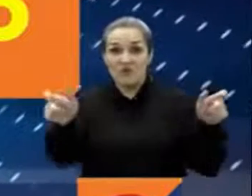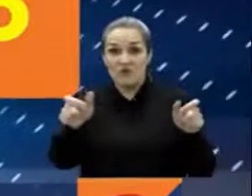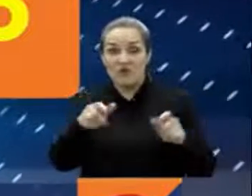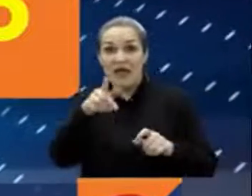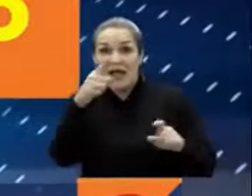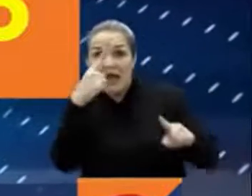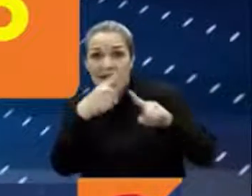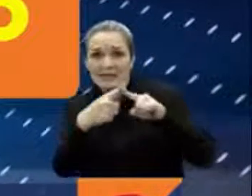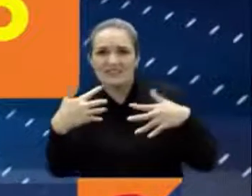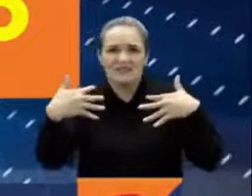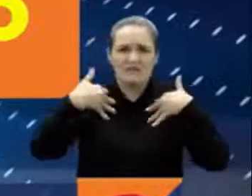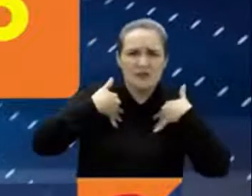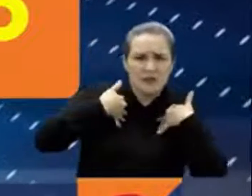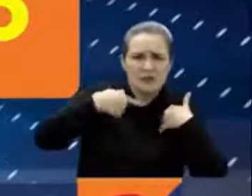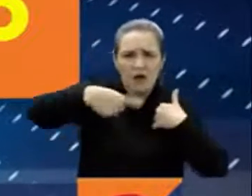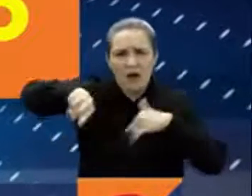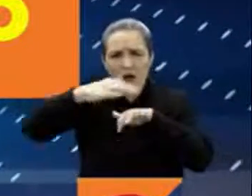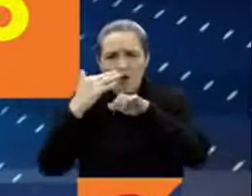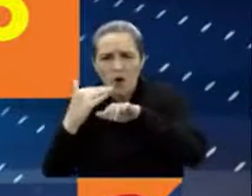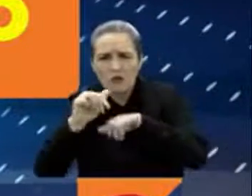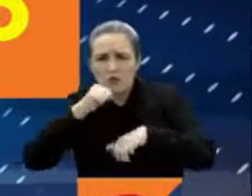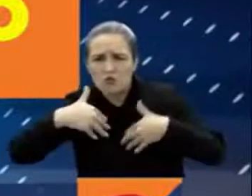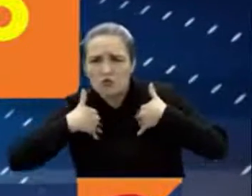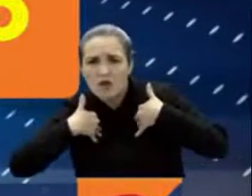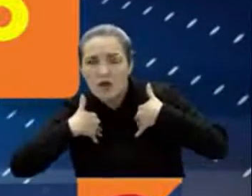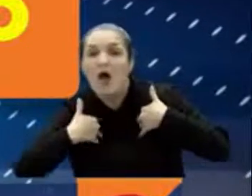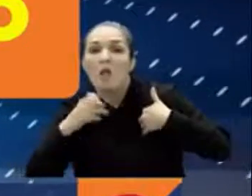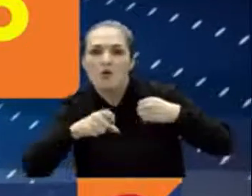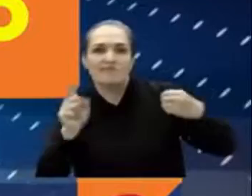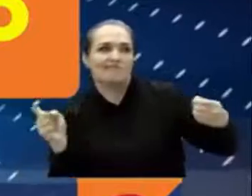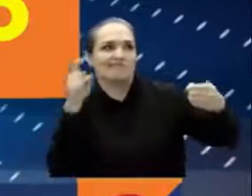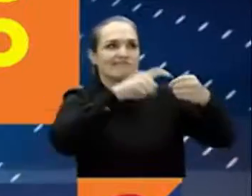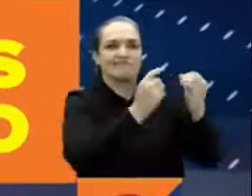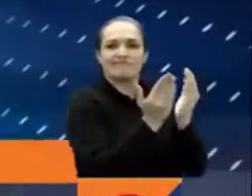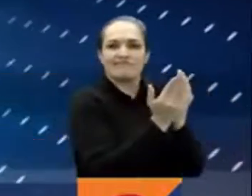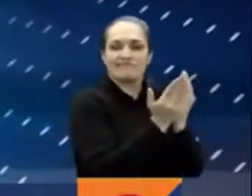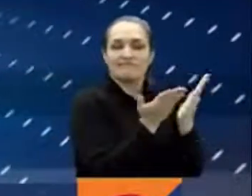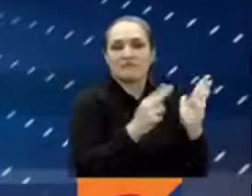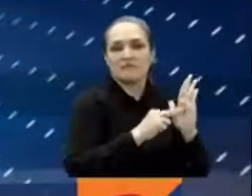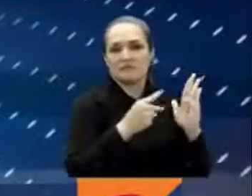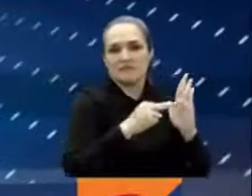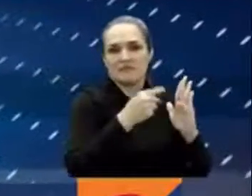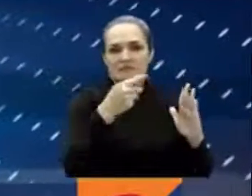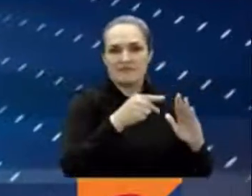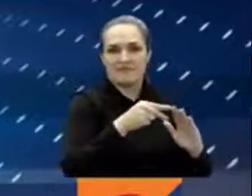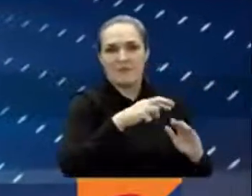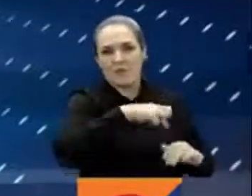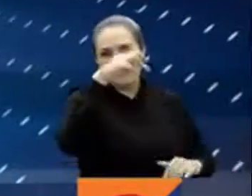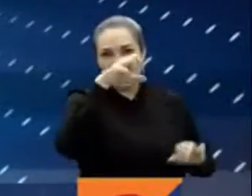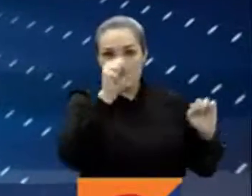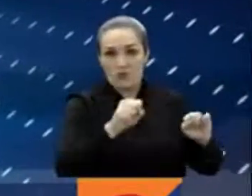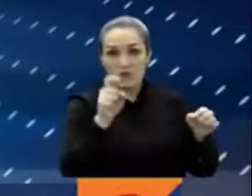que colombianos víctimas del conflicto armado puedan realizar estudios de pregrado, vaya a la página